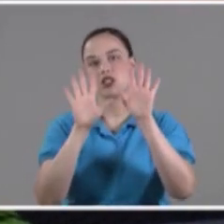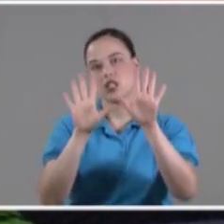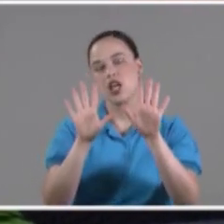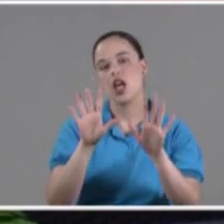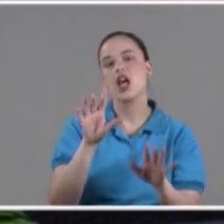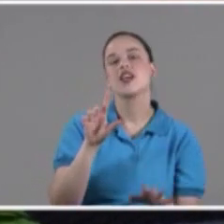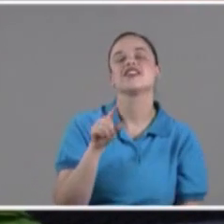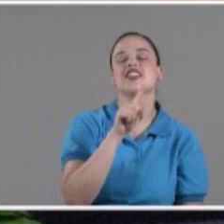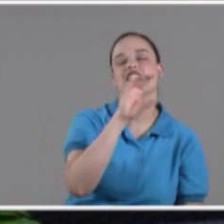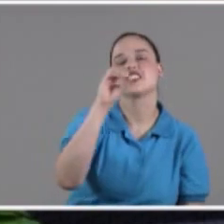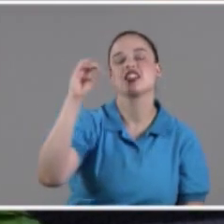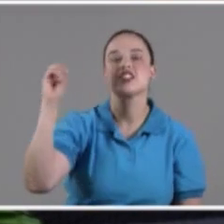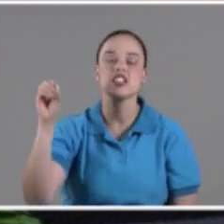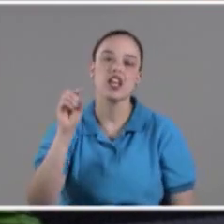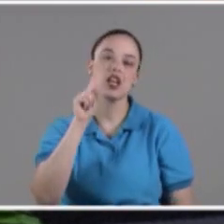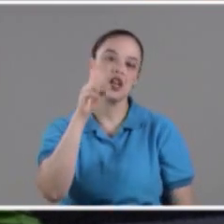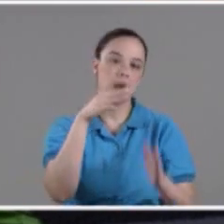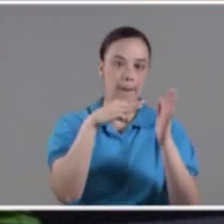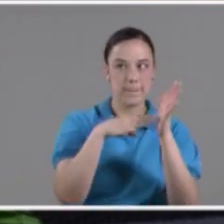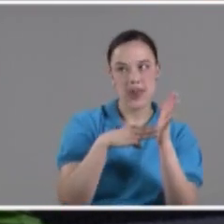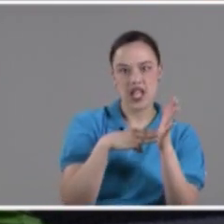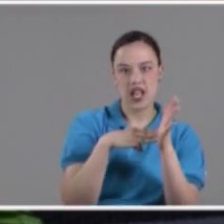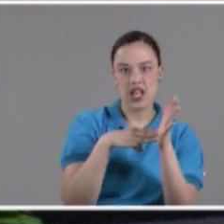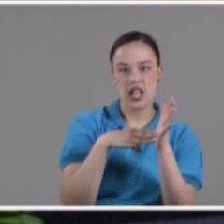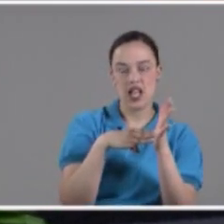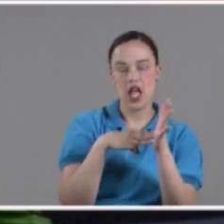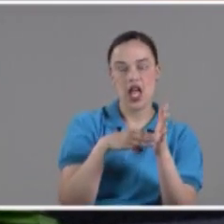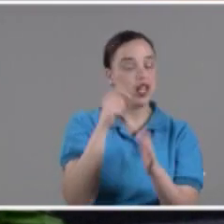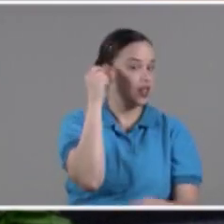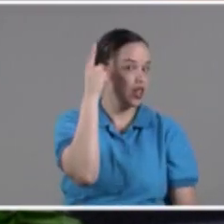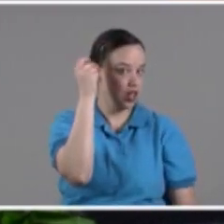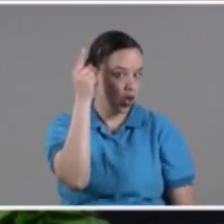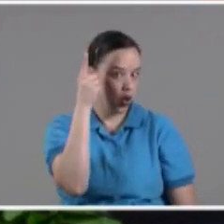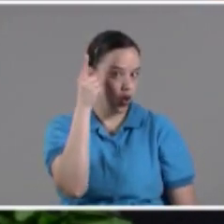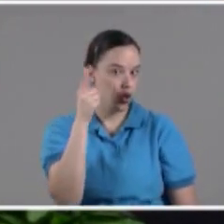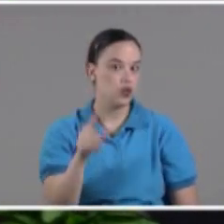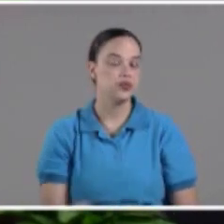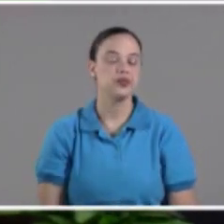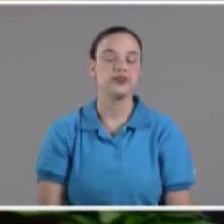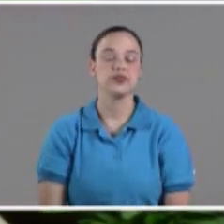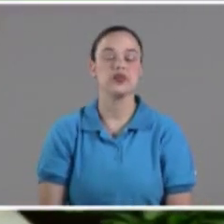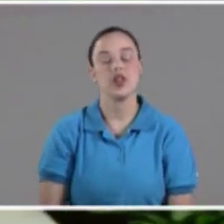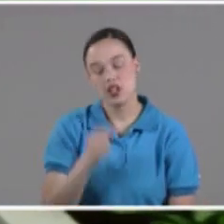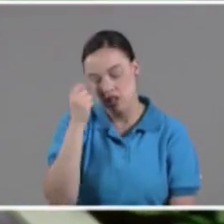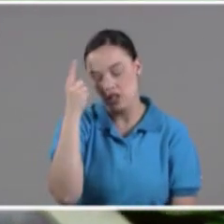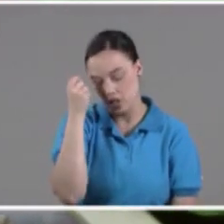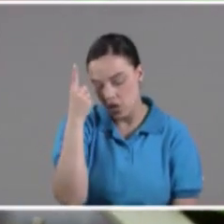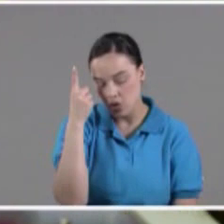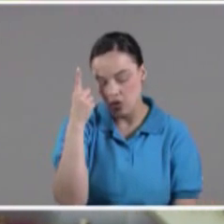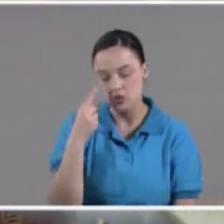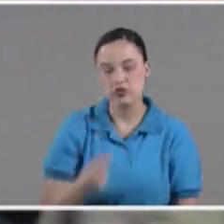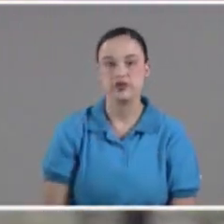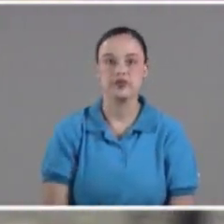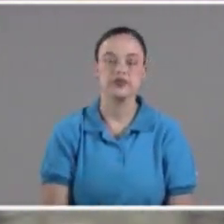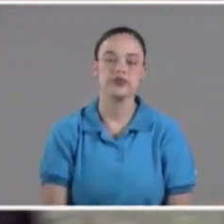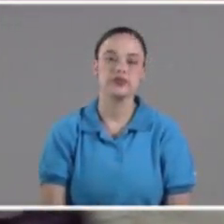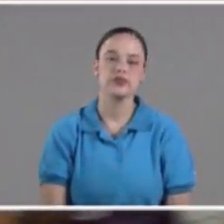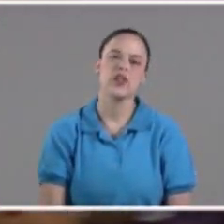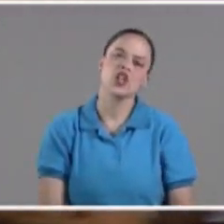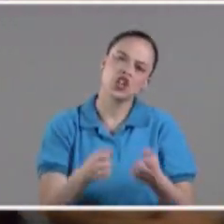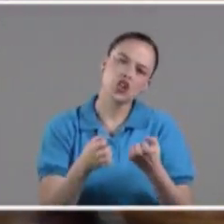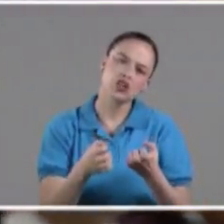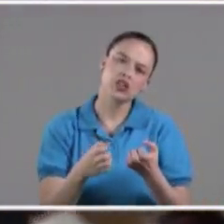cien mil y a la él comprendió él comprendió entonces